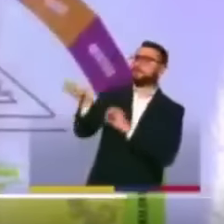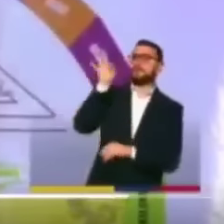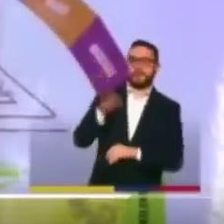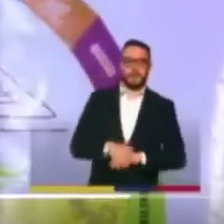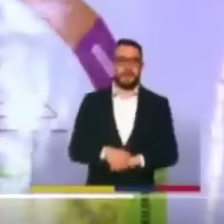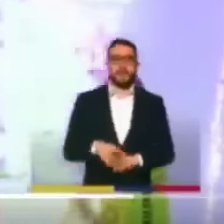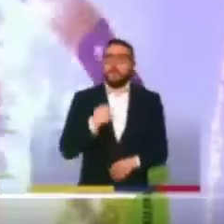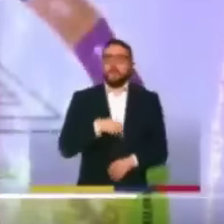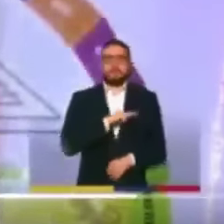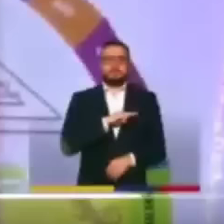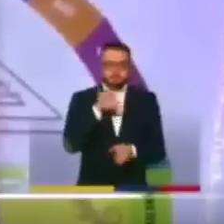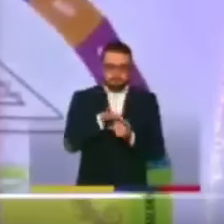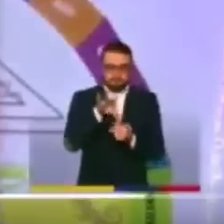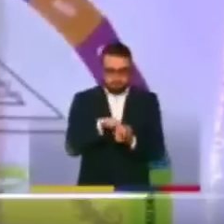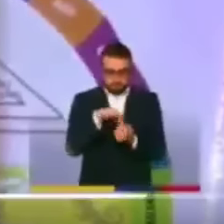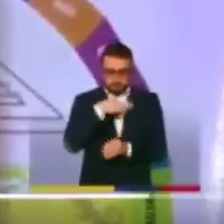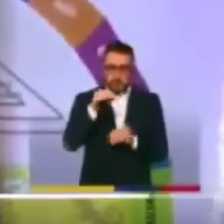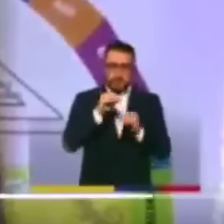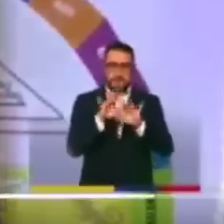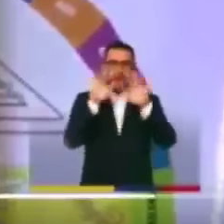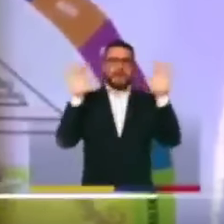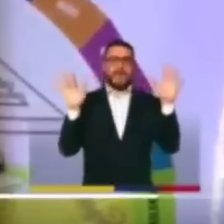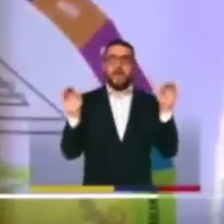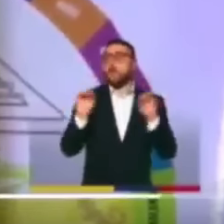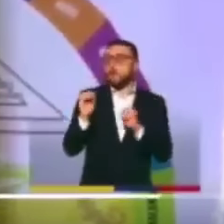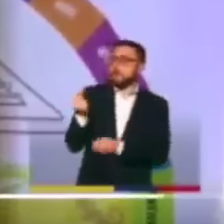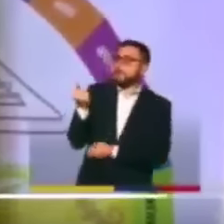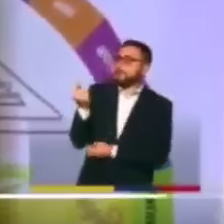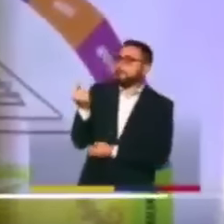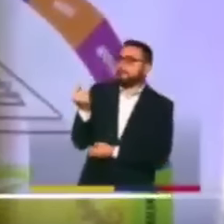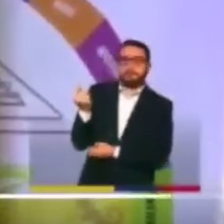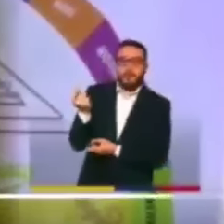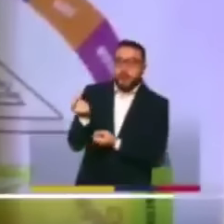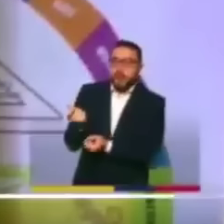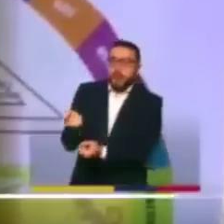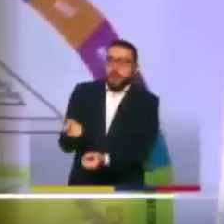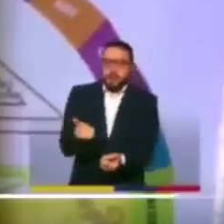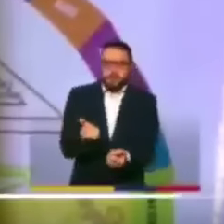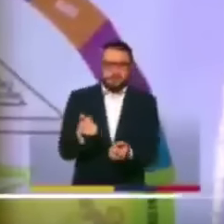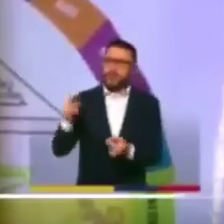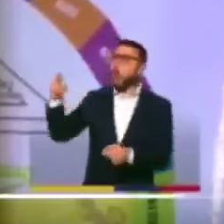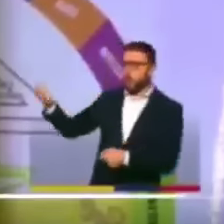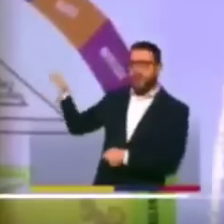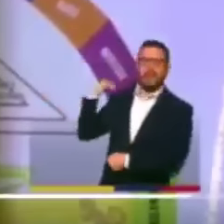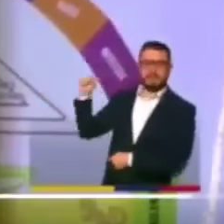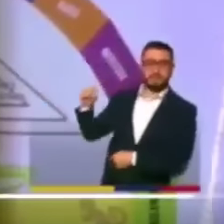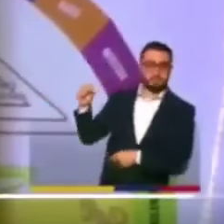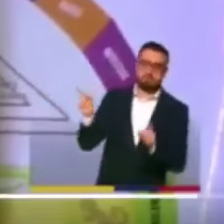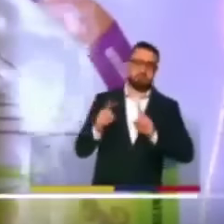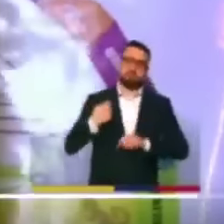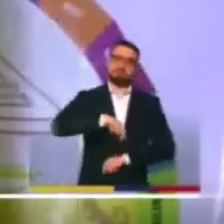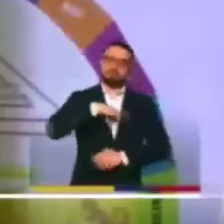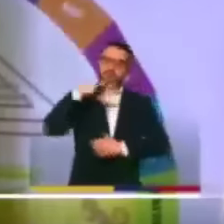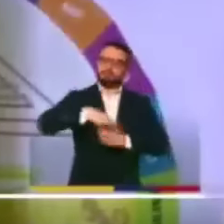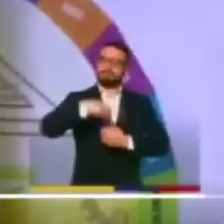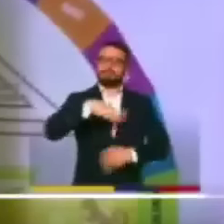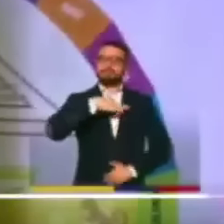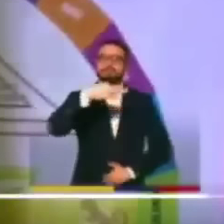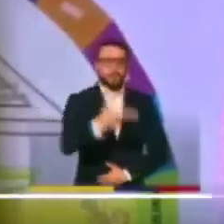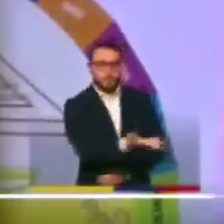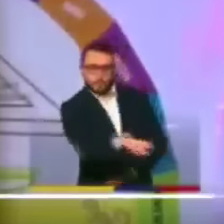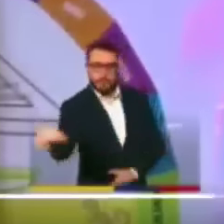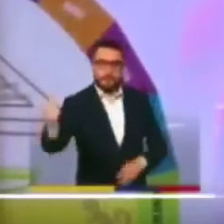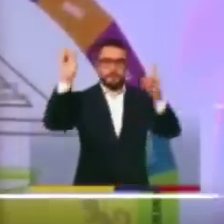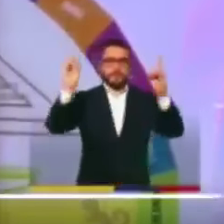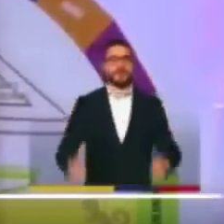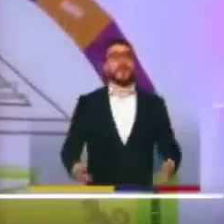elegimos por arte de magia o del dinero, como se eligen los otros, sino por decisión de ustedes. Por eso ustedes